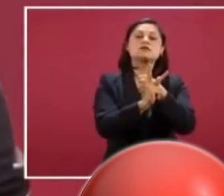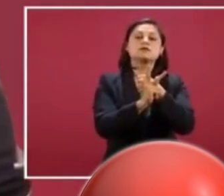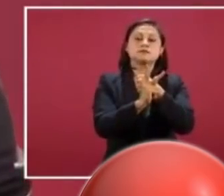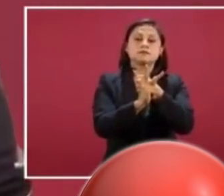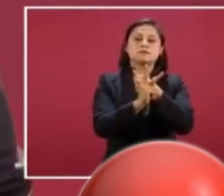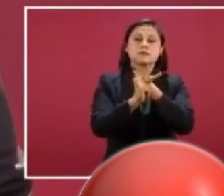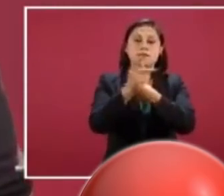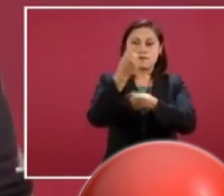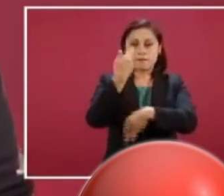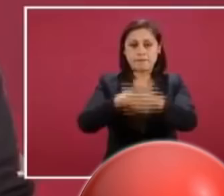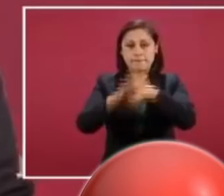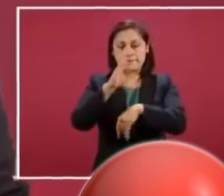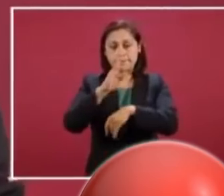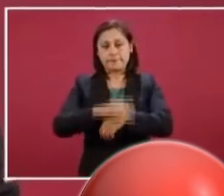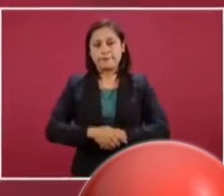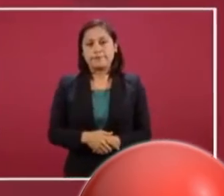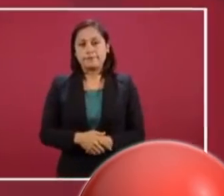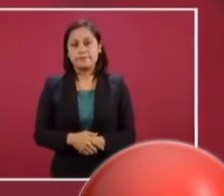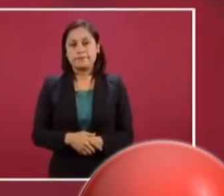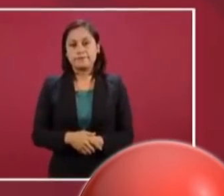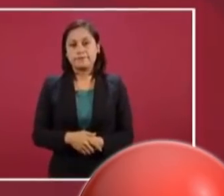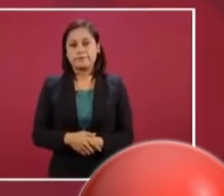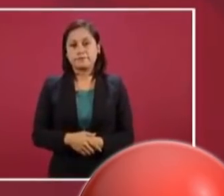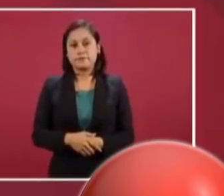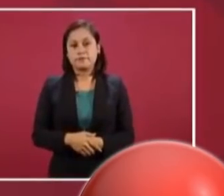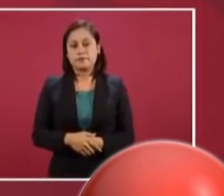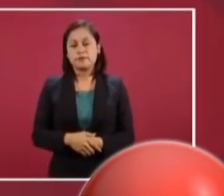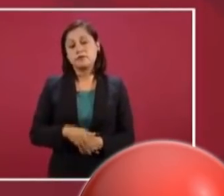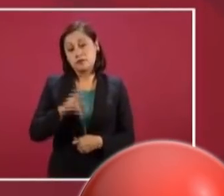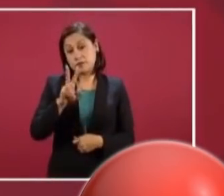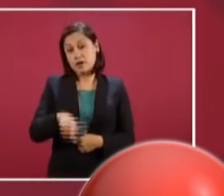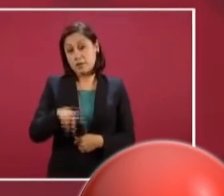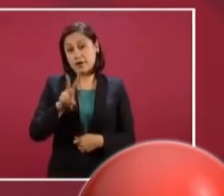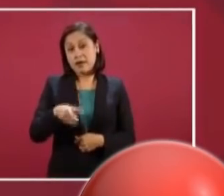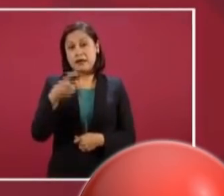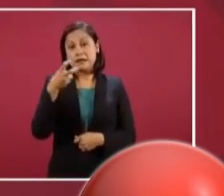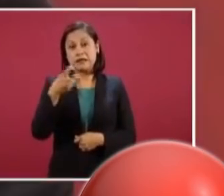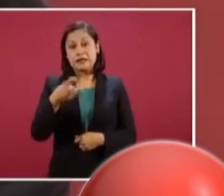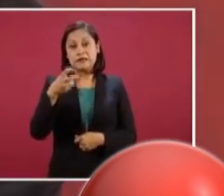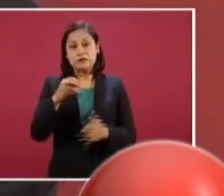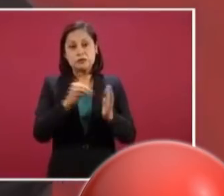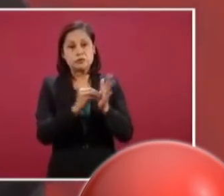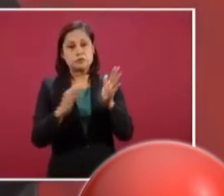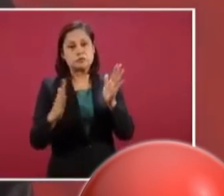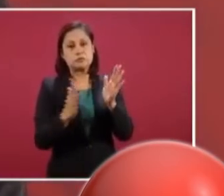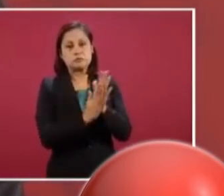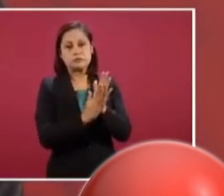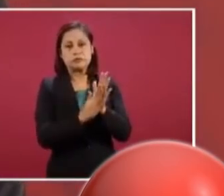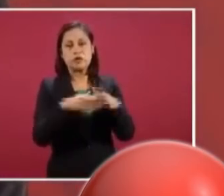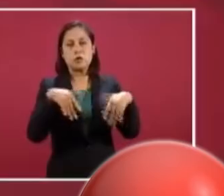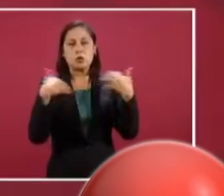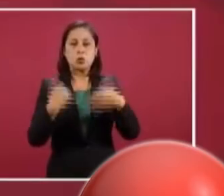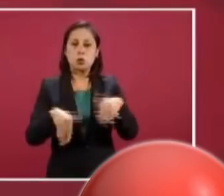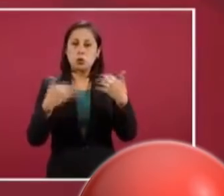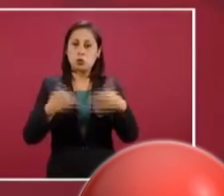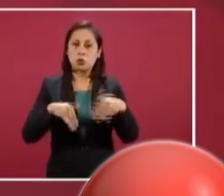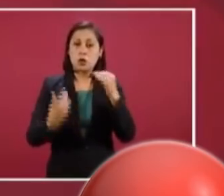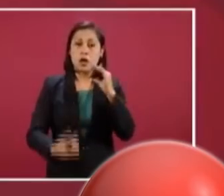Esto es un gran avance, es un nuevo paradigma